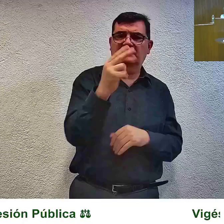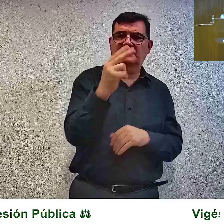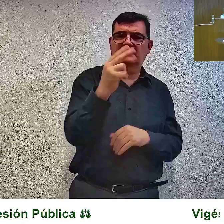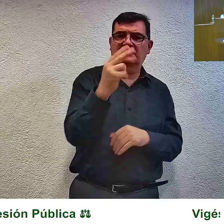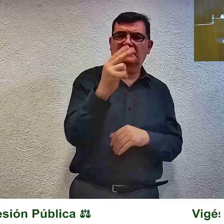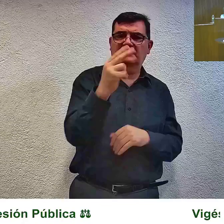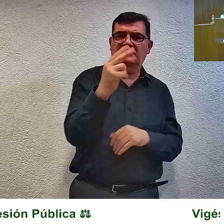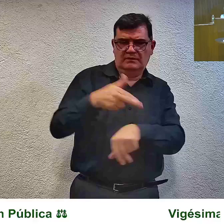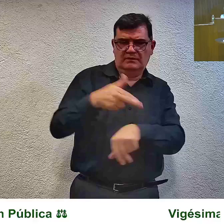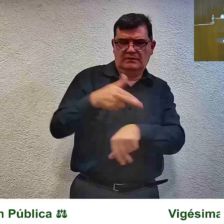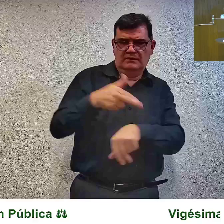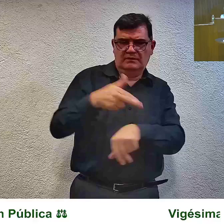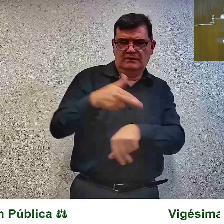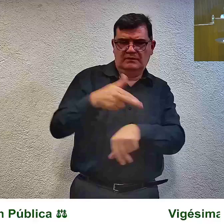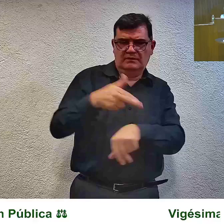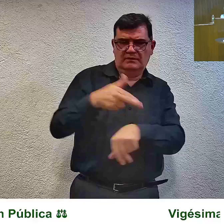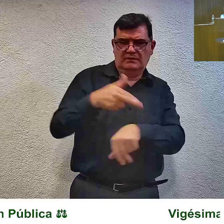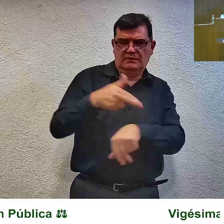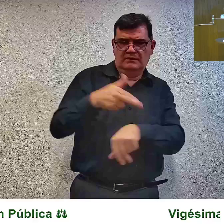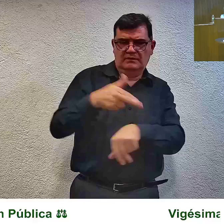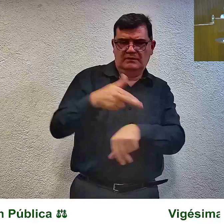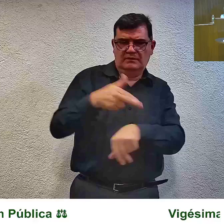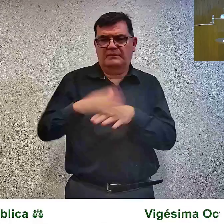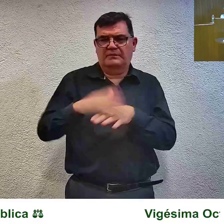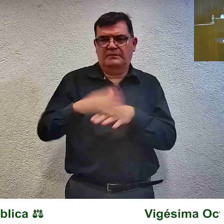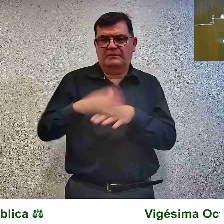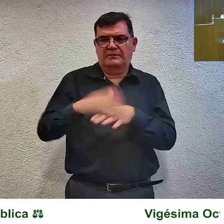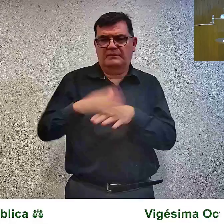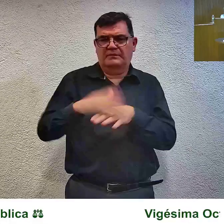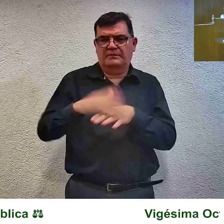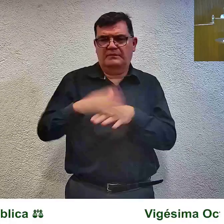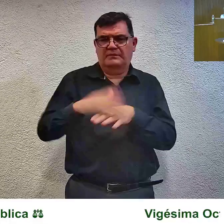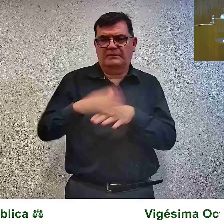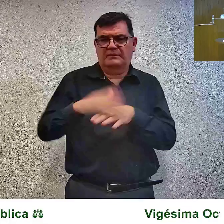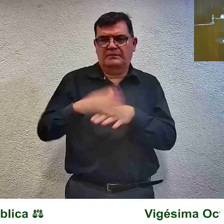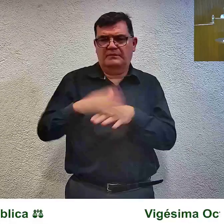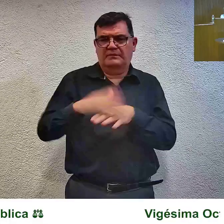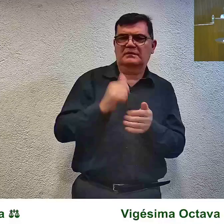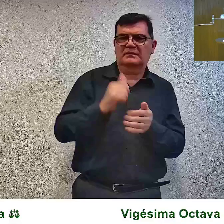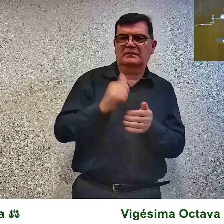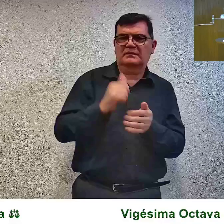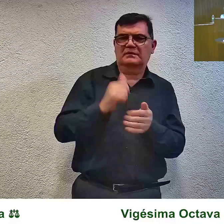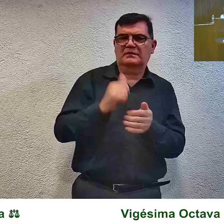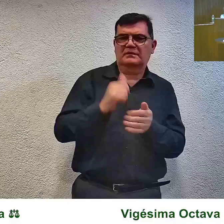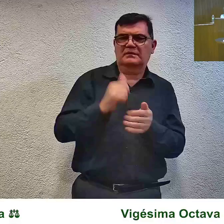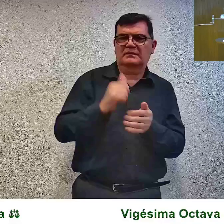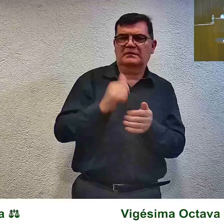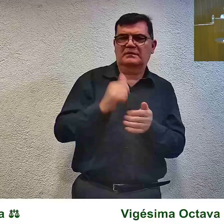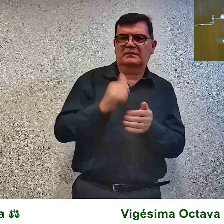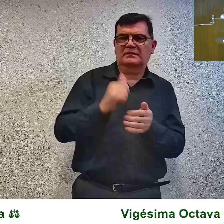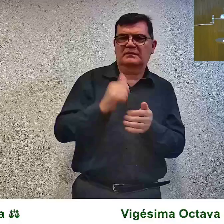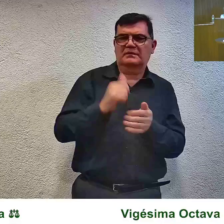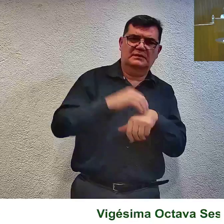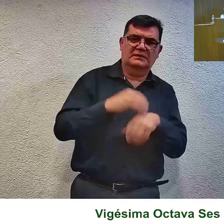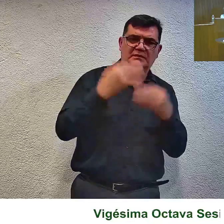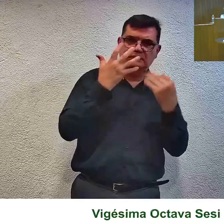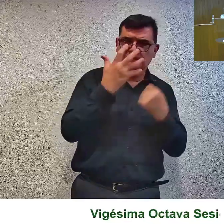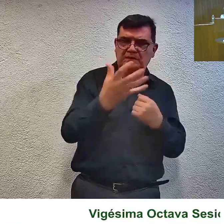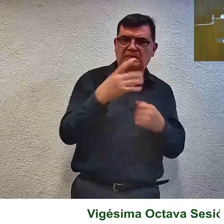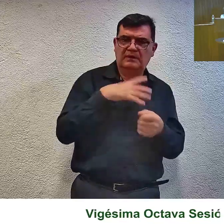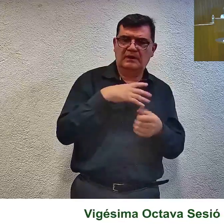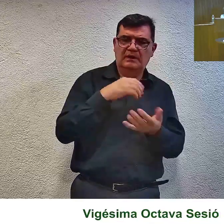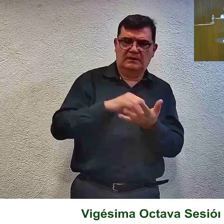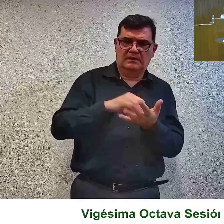una solicitud de prórroga para dar cumplimiento al ordenado en la sentencia principal y al acuerdo plenario precitados, justificando